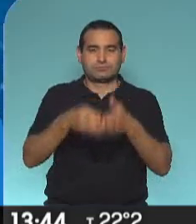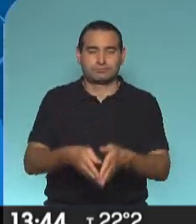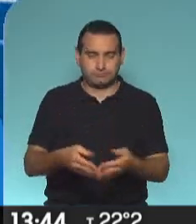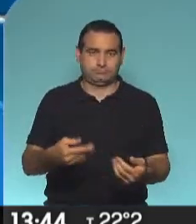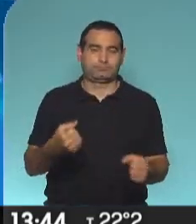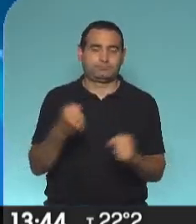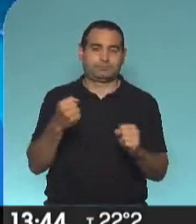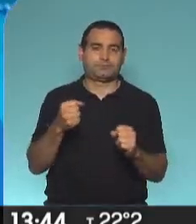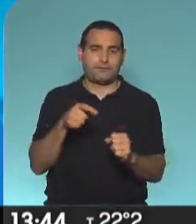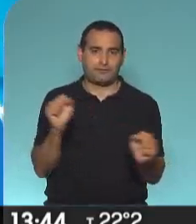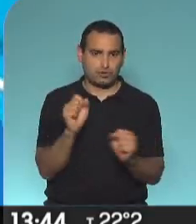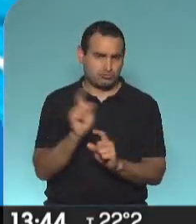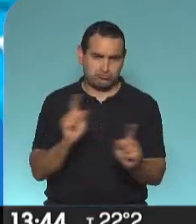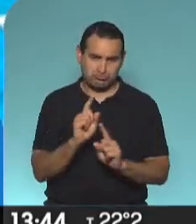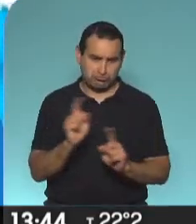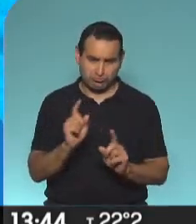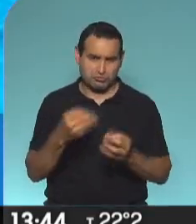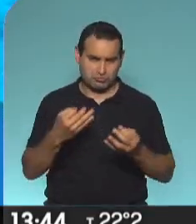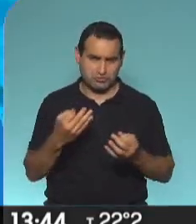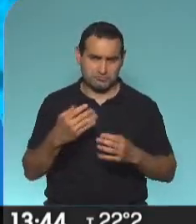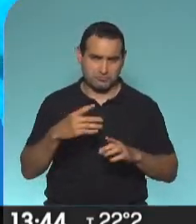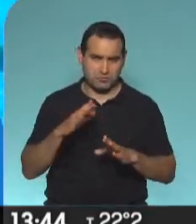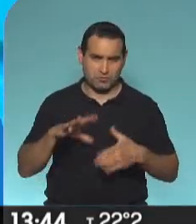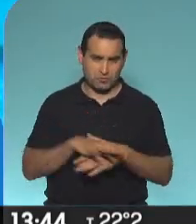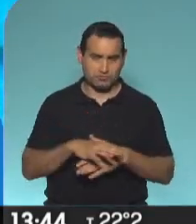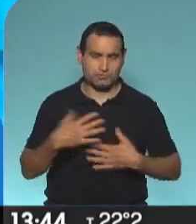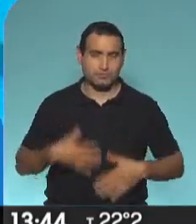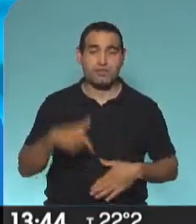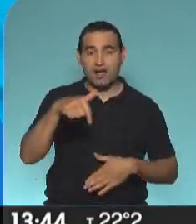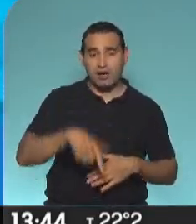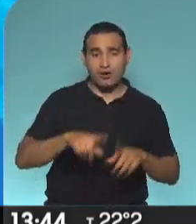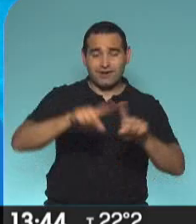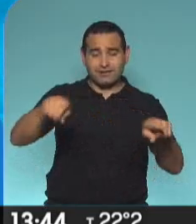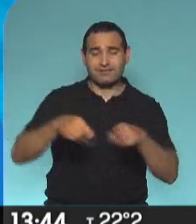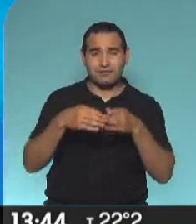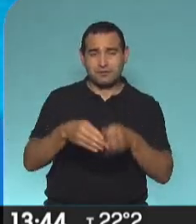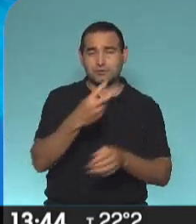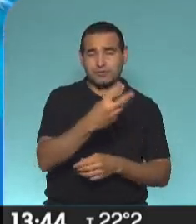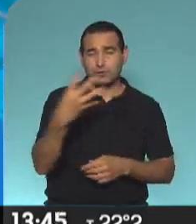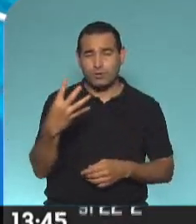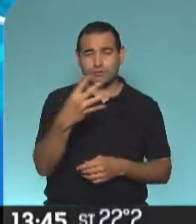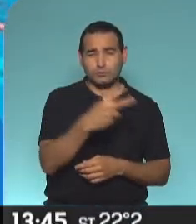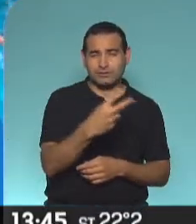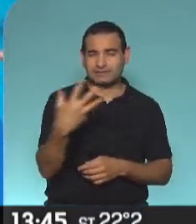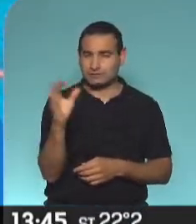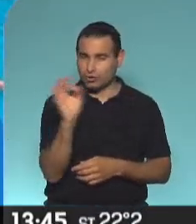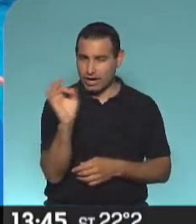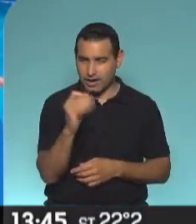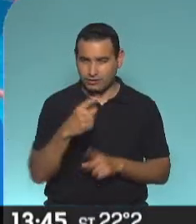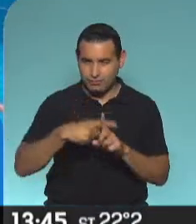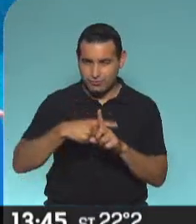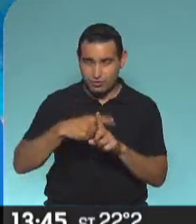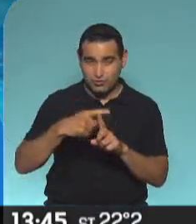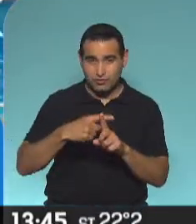de frío, ¿no? Así que por ahora la pileta se mantiene en unos 24 o 25 grados y para